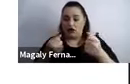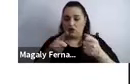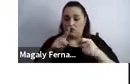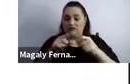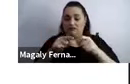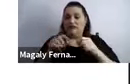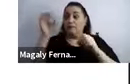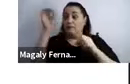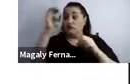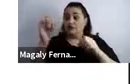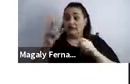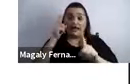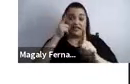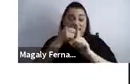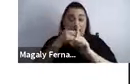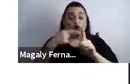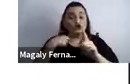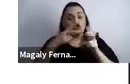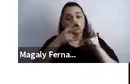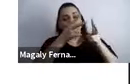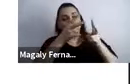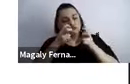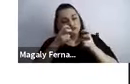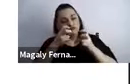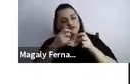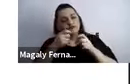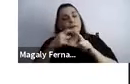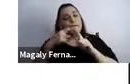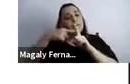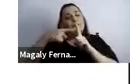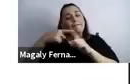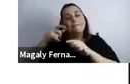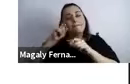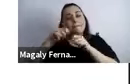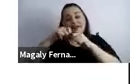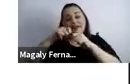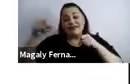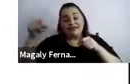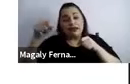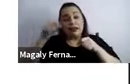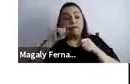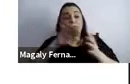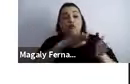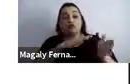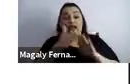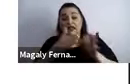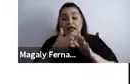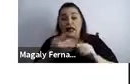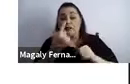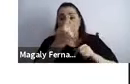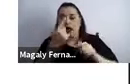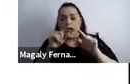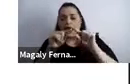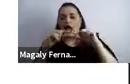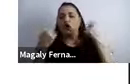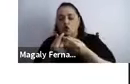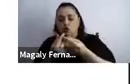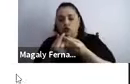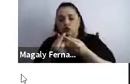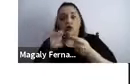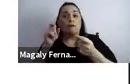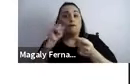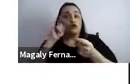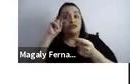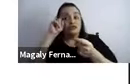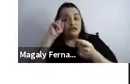nosotros tomamos la media de mortalidad por cada grupo de edad, por sexo y por cada uno de